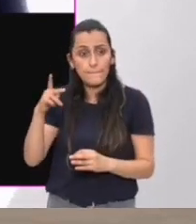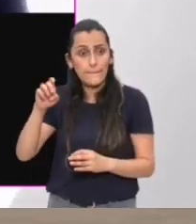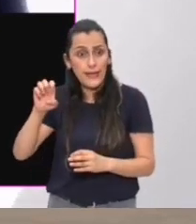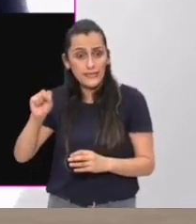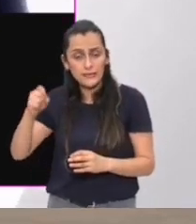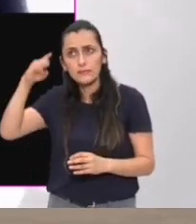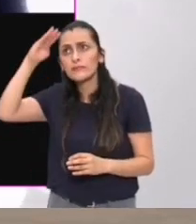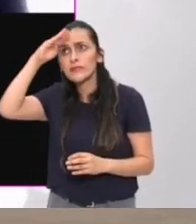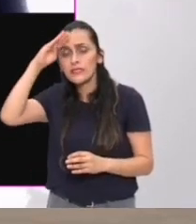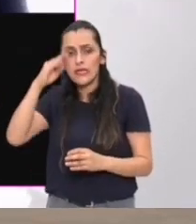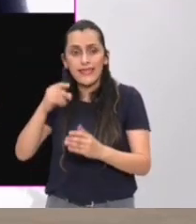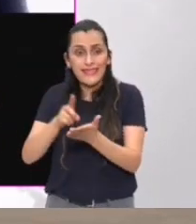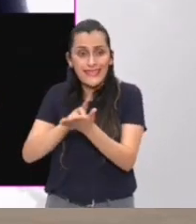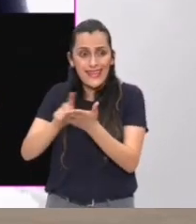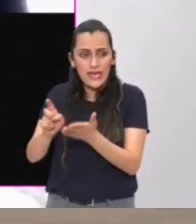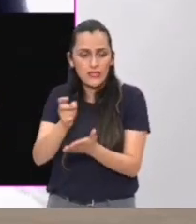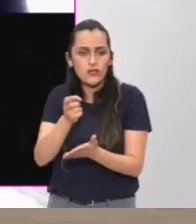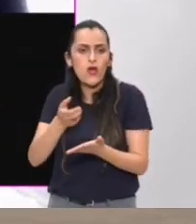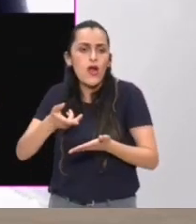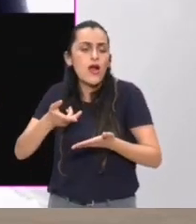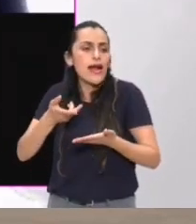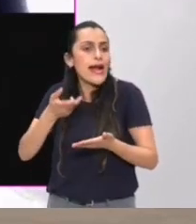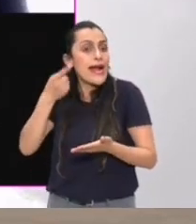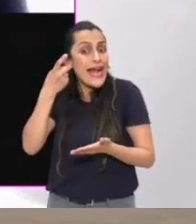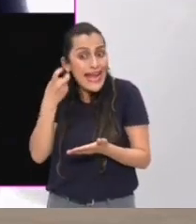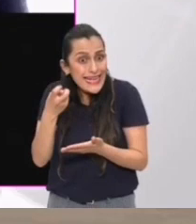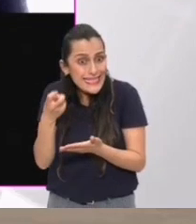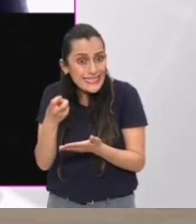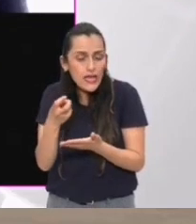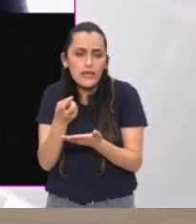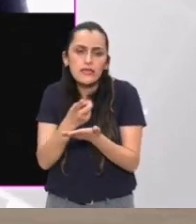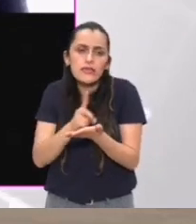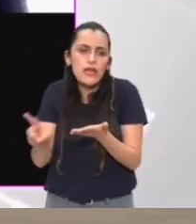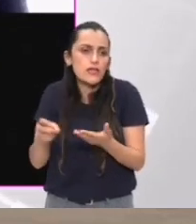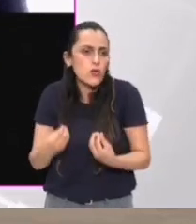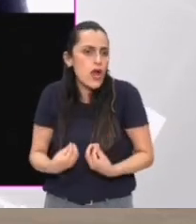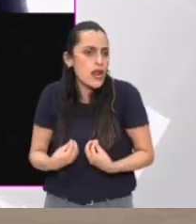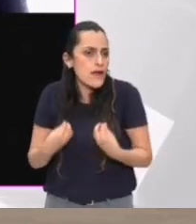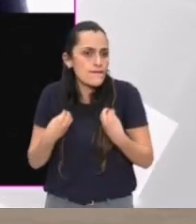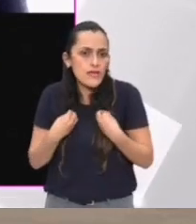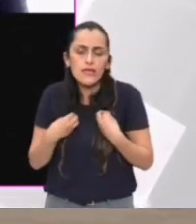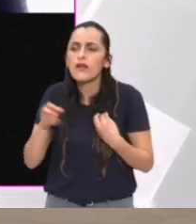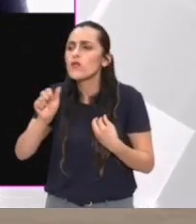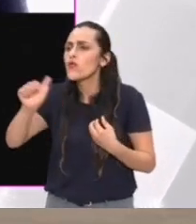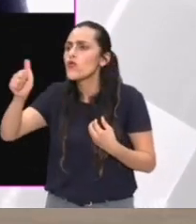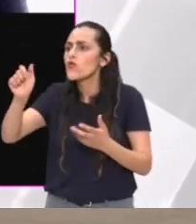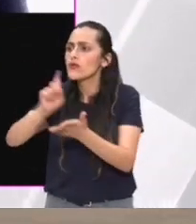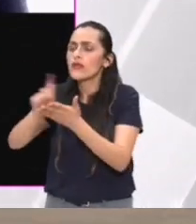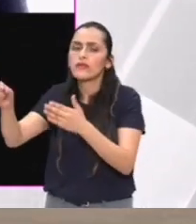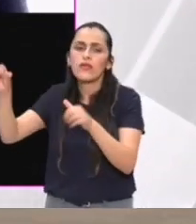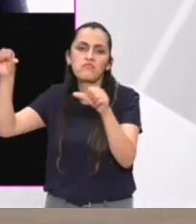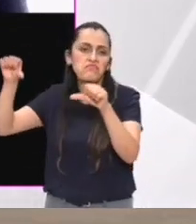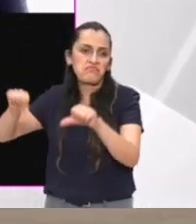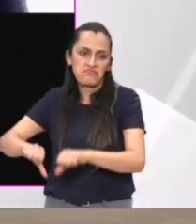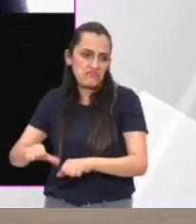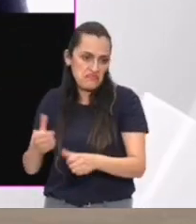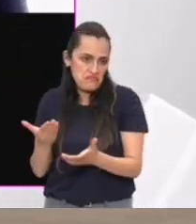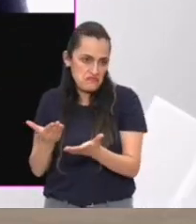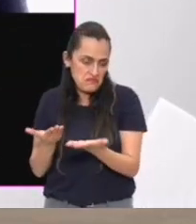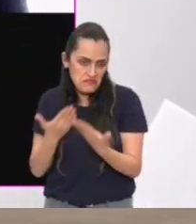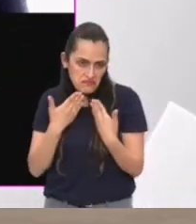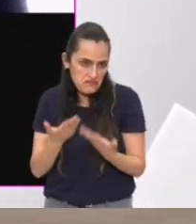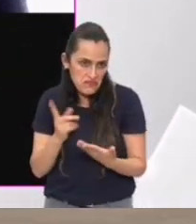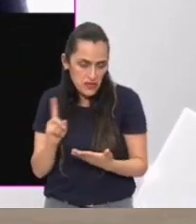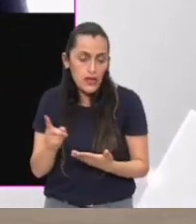irrevocable, es un derecho esencial, pues sin él, sin el derecho a la vida, ningún otro derecho podría transitar. Por eso debe